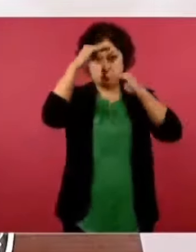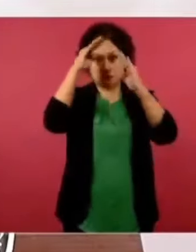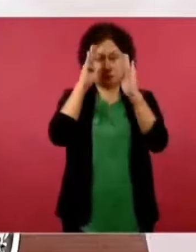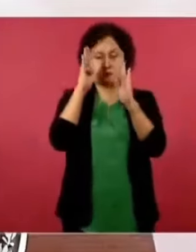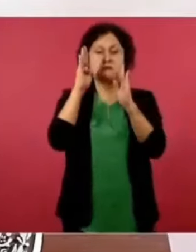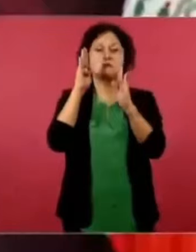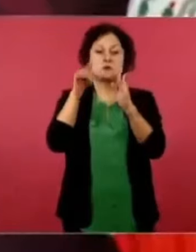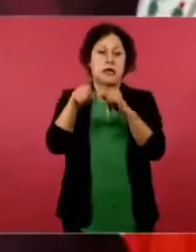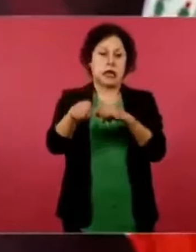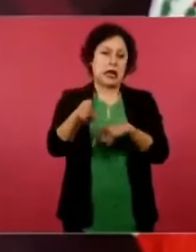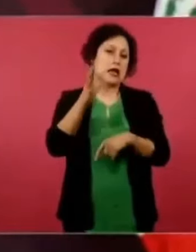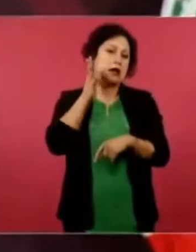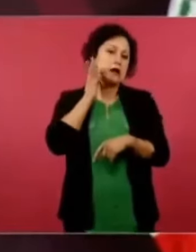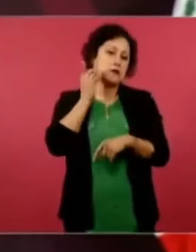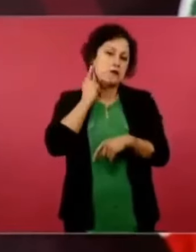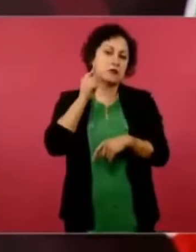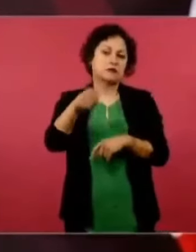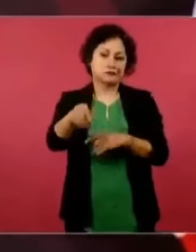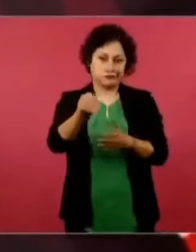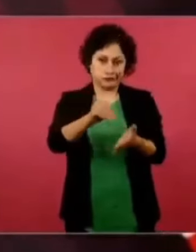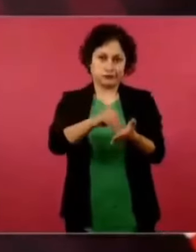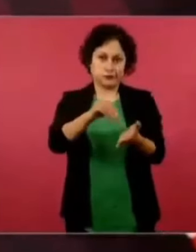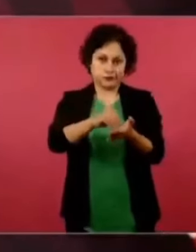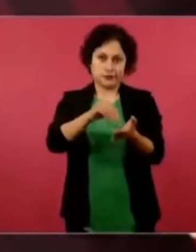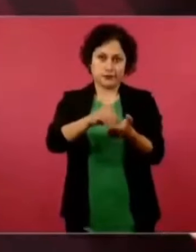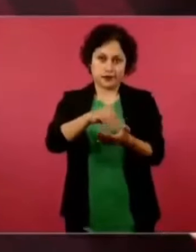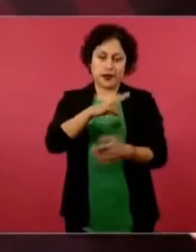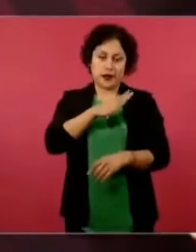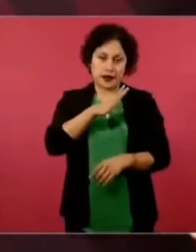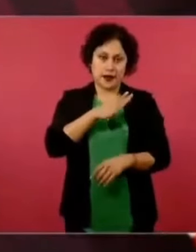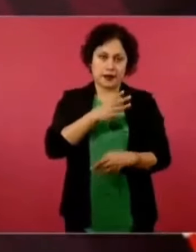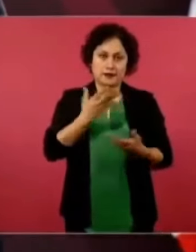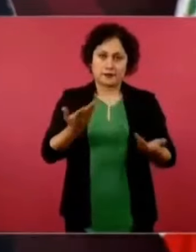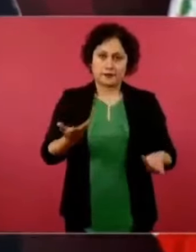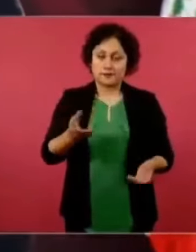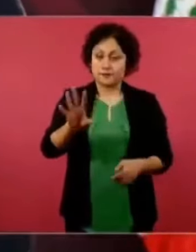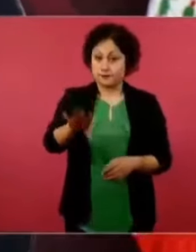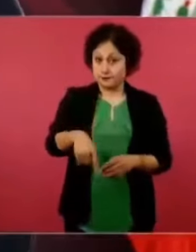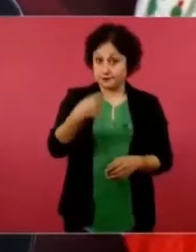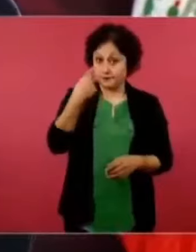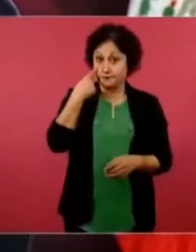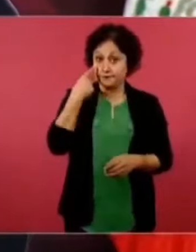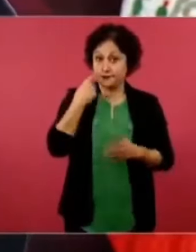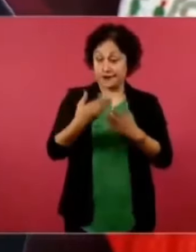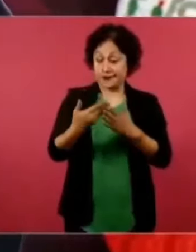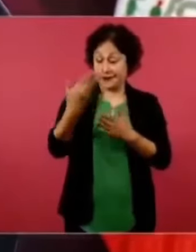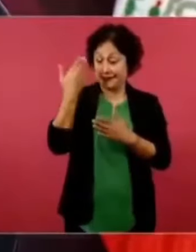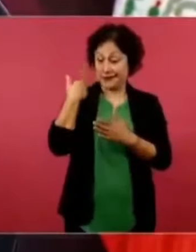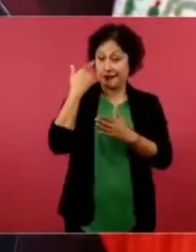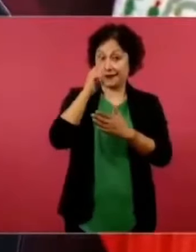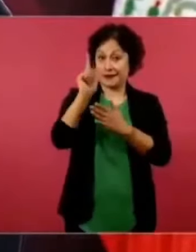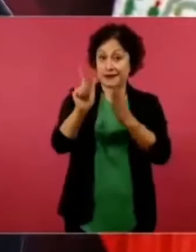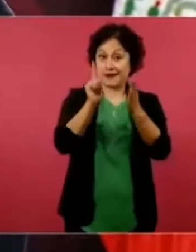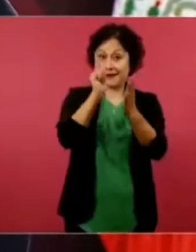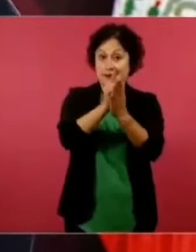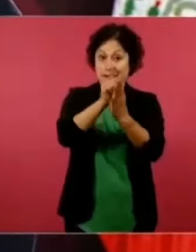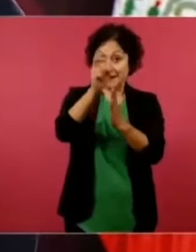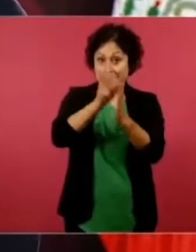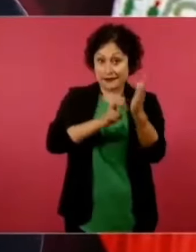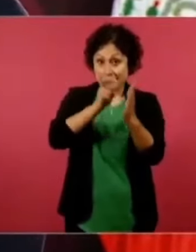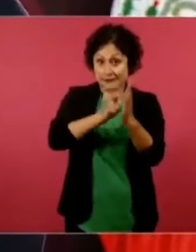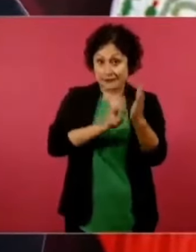congreso cuando se quiso hacer la reforma a la